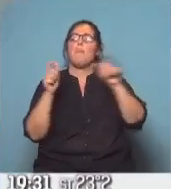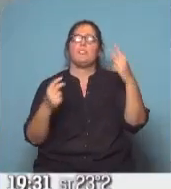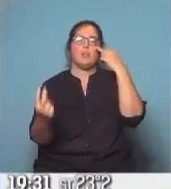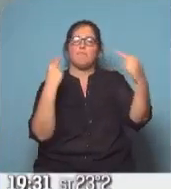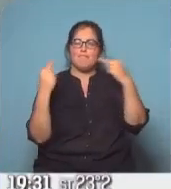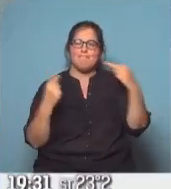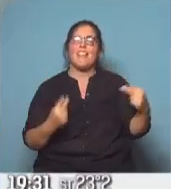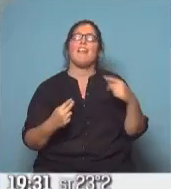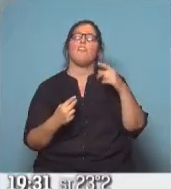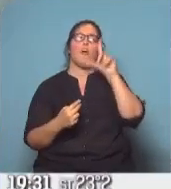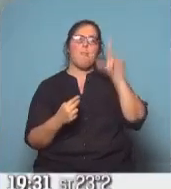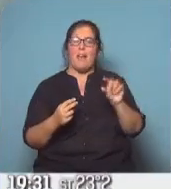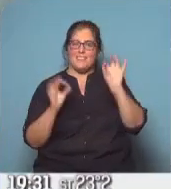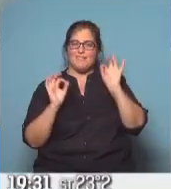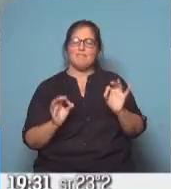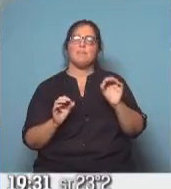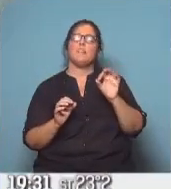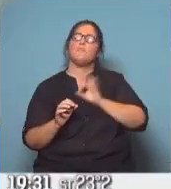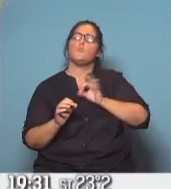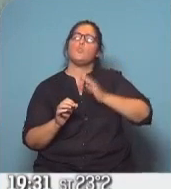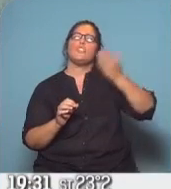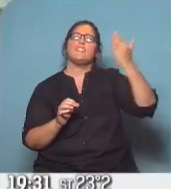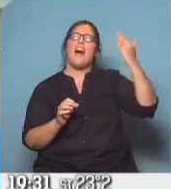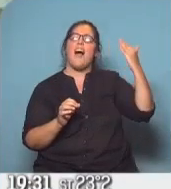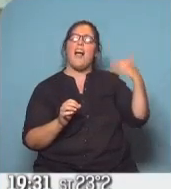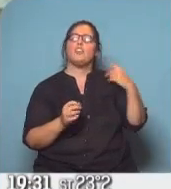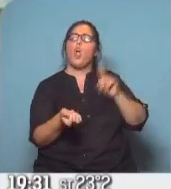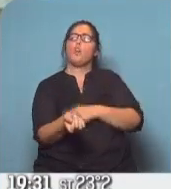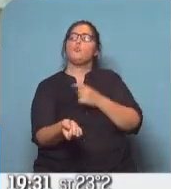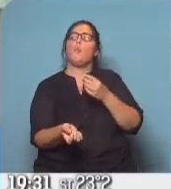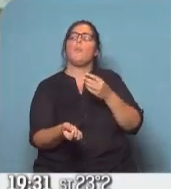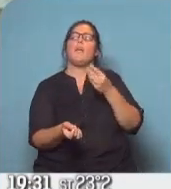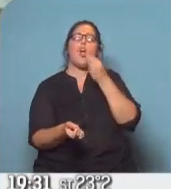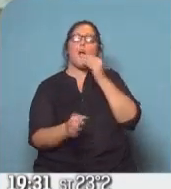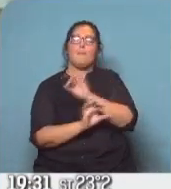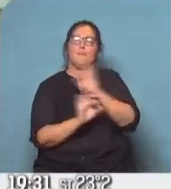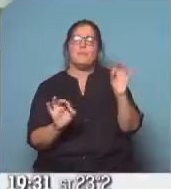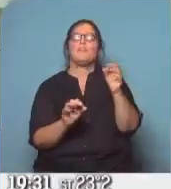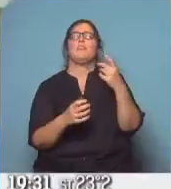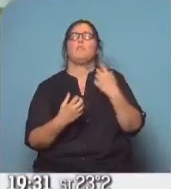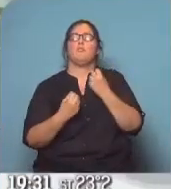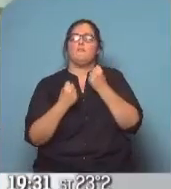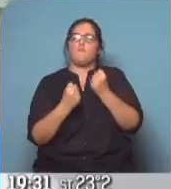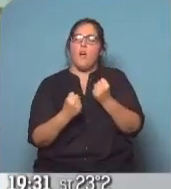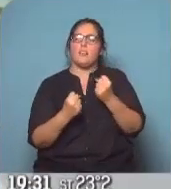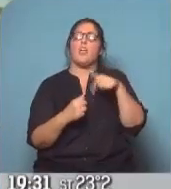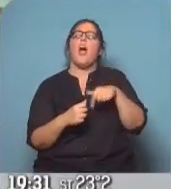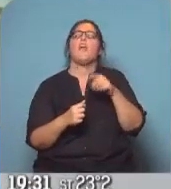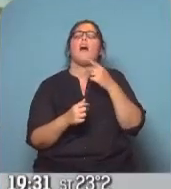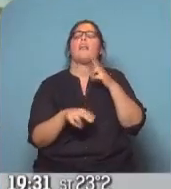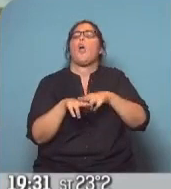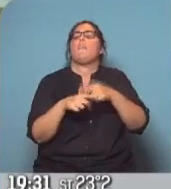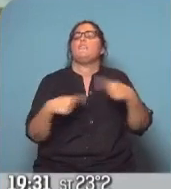hace muchos años se acostumbraba más al ayuno al sacrificio que es lo que aconsejó y por hoy la y en estos días